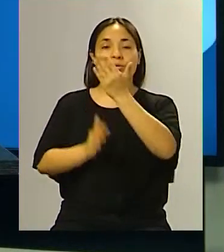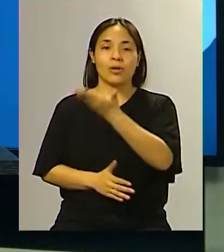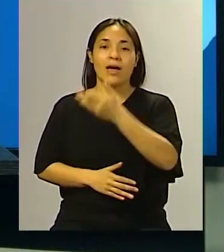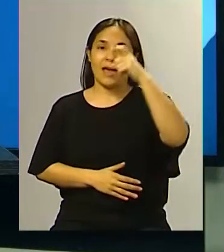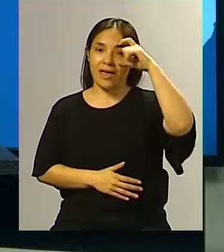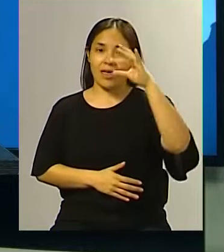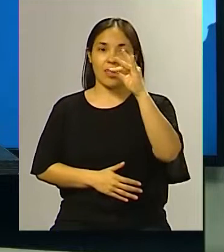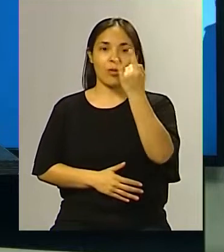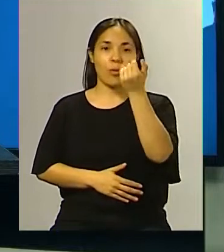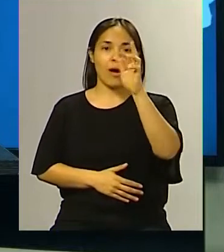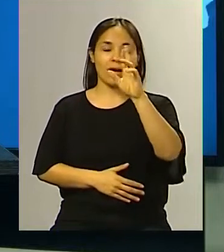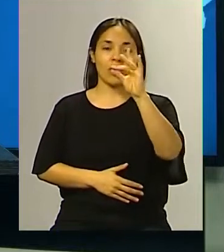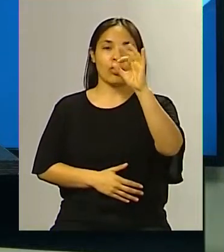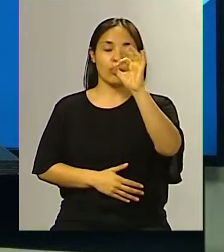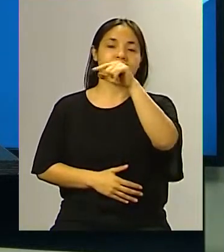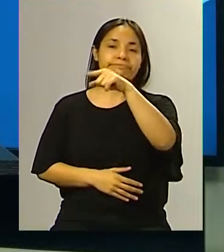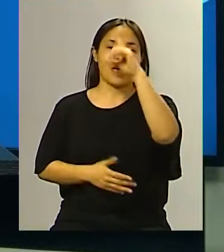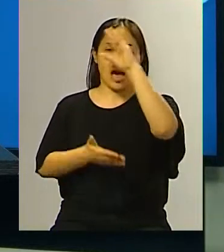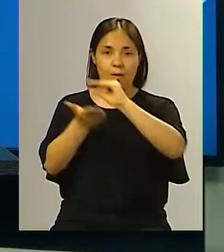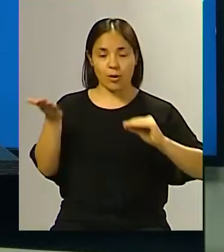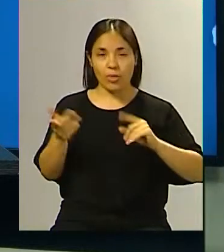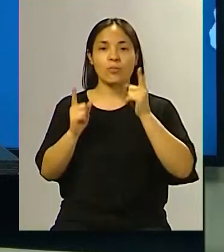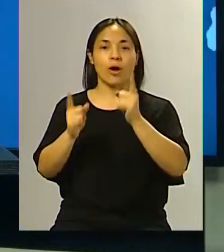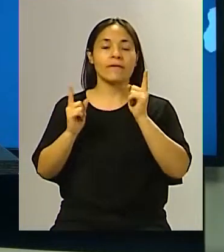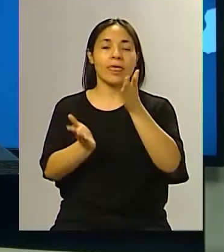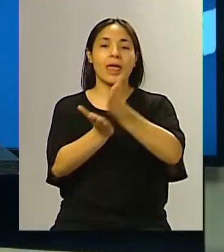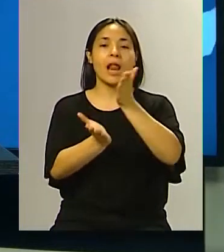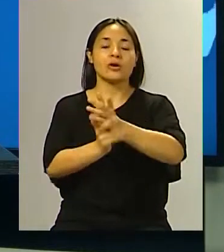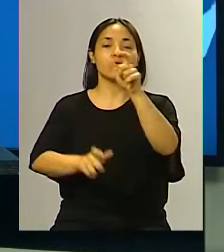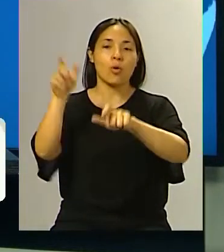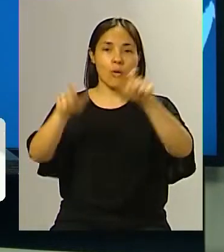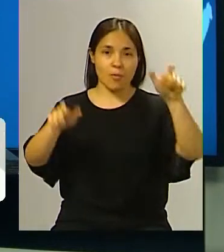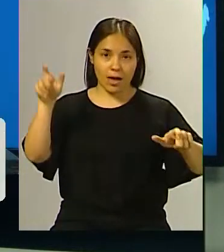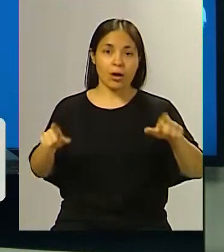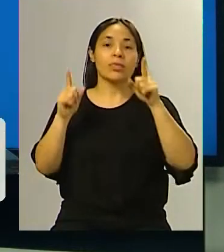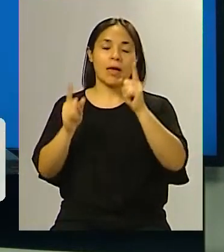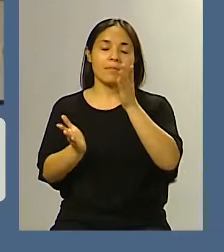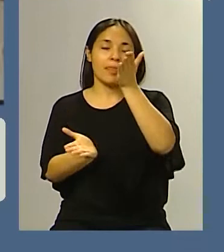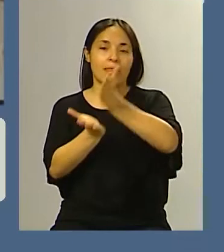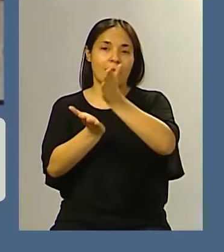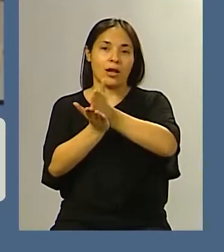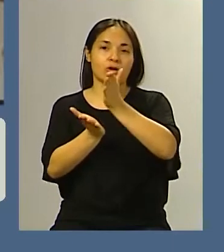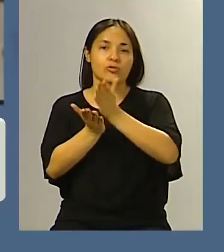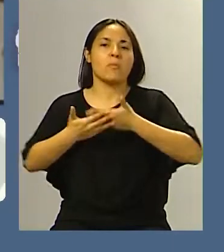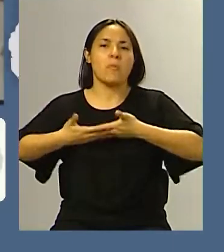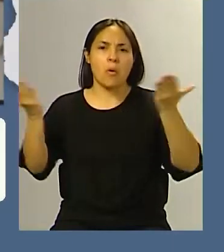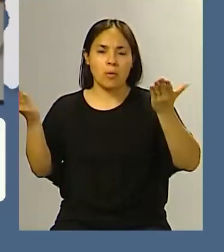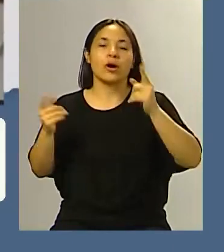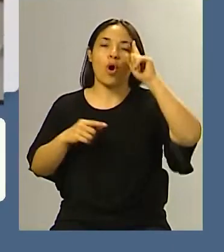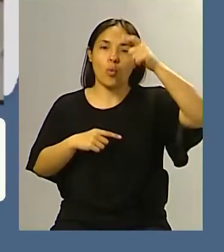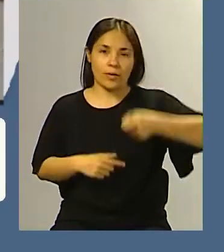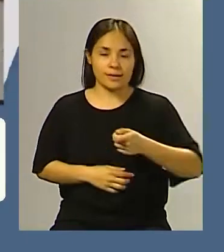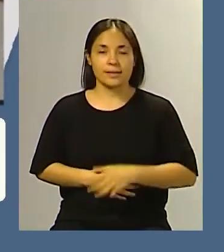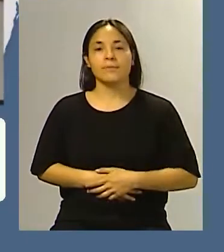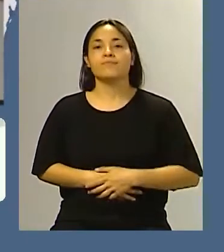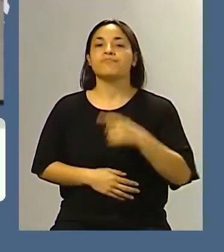es abogado, docente de Derechos Humanos, docente de Derecho Internacional Público y funcionario judicial. Bien,